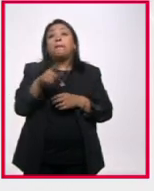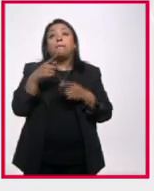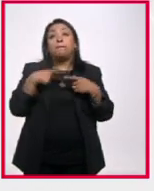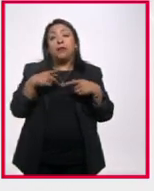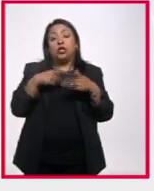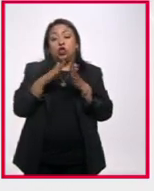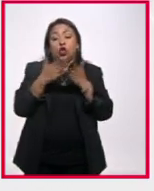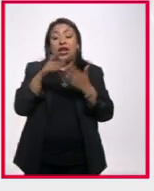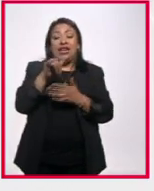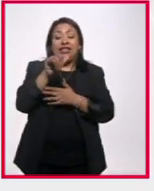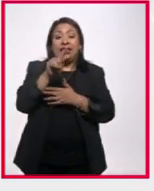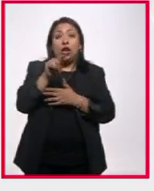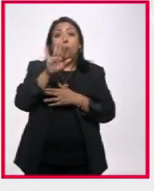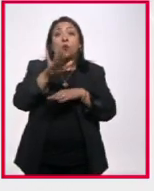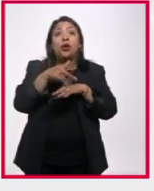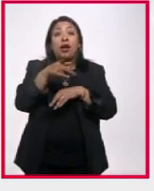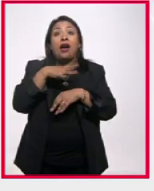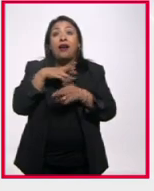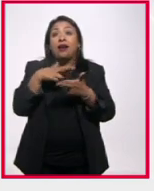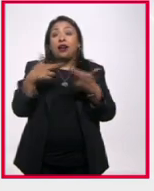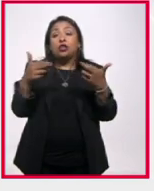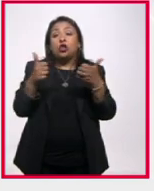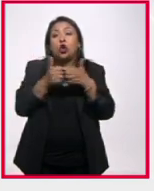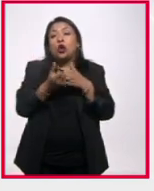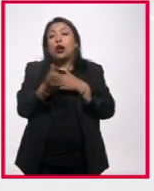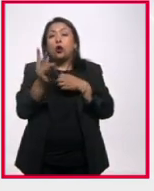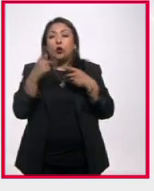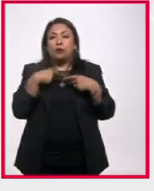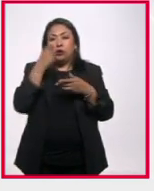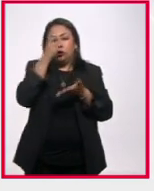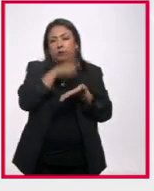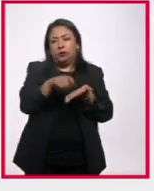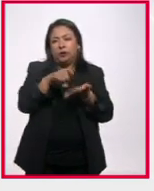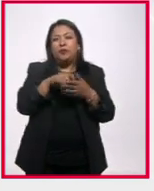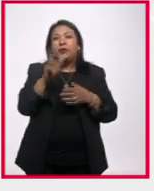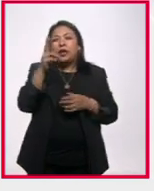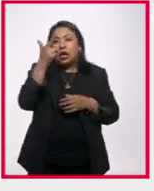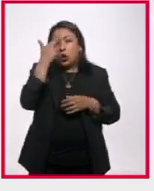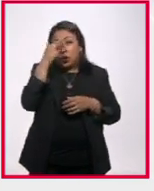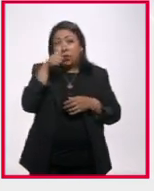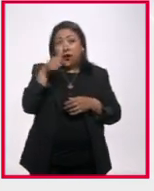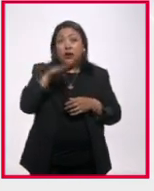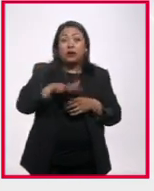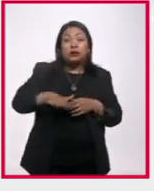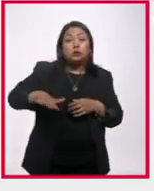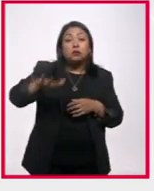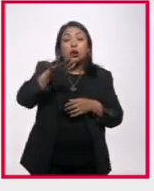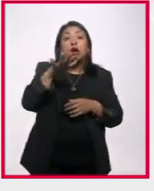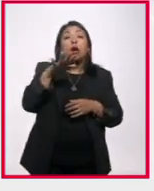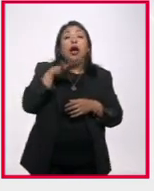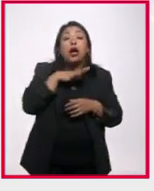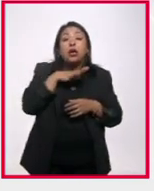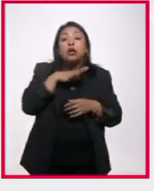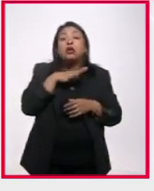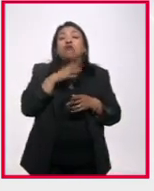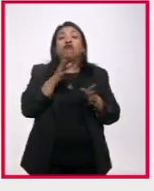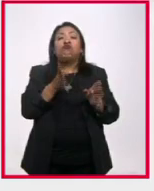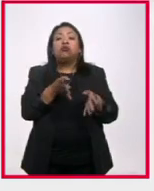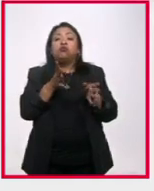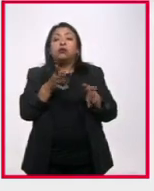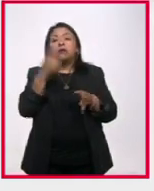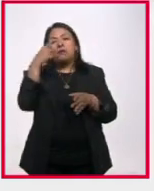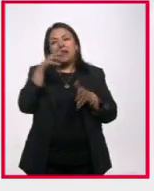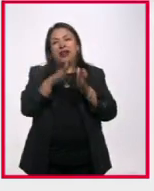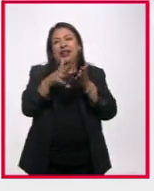literatos, porque ella tuvo una relación cercana con algunos literatos. Recordemos que en este espacio se hacían tertulias